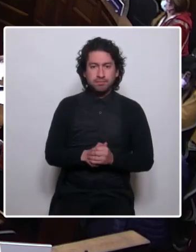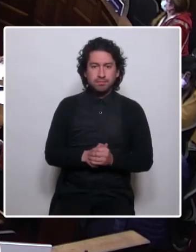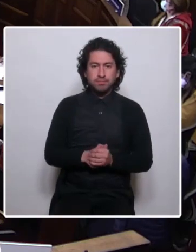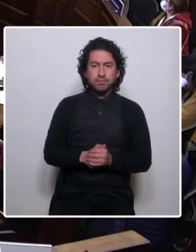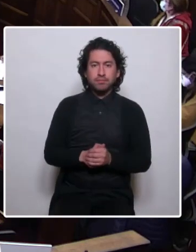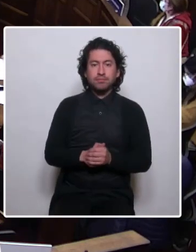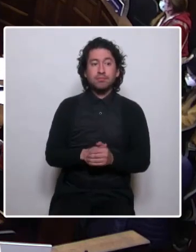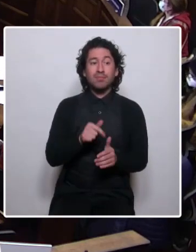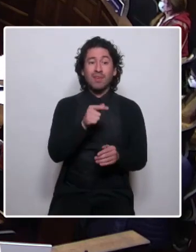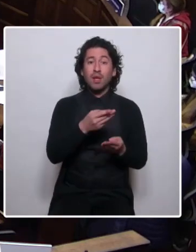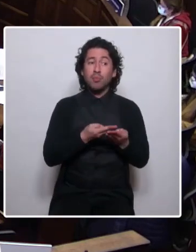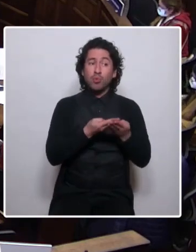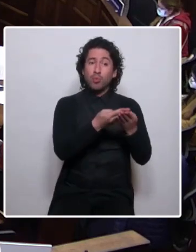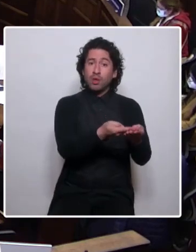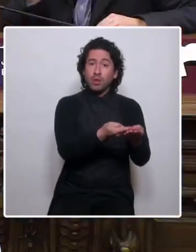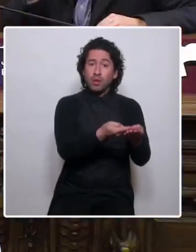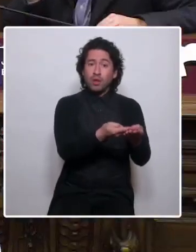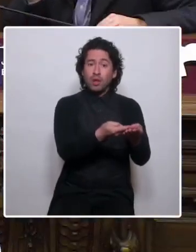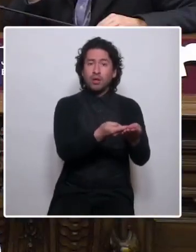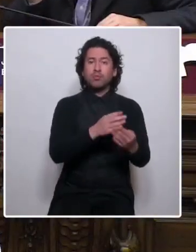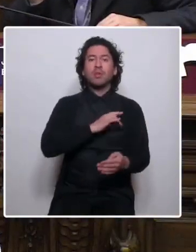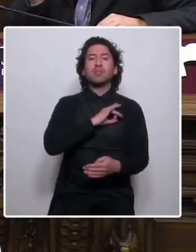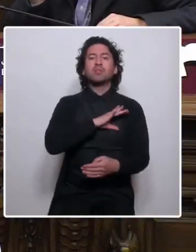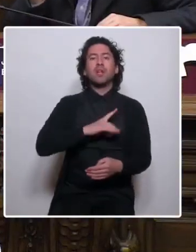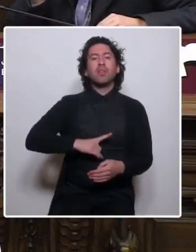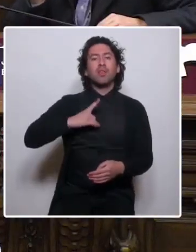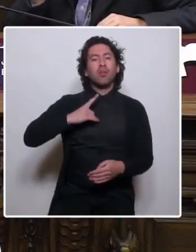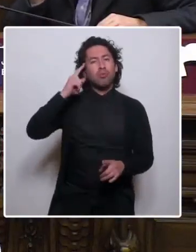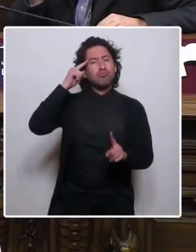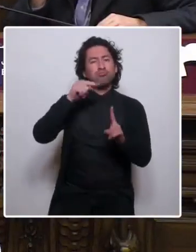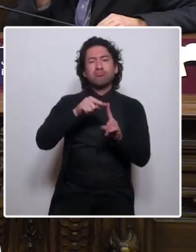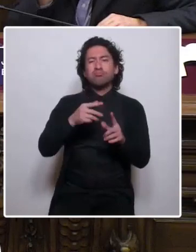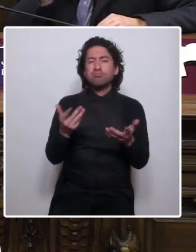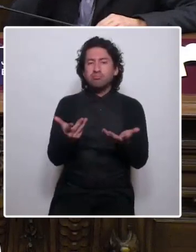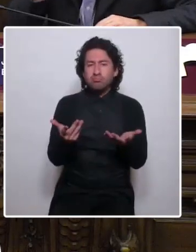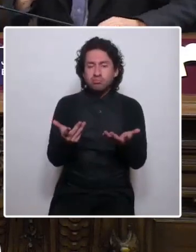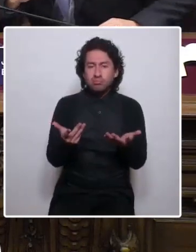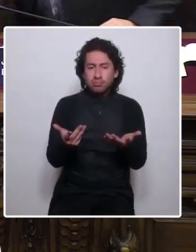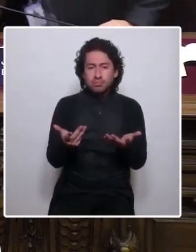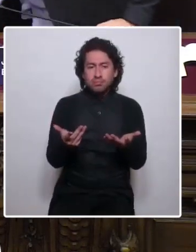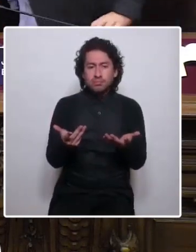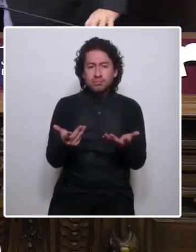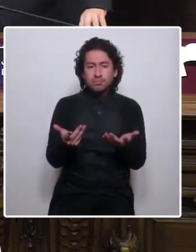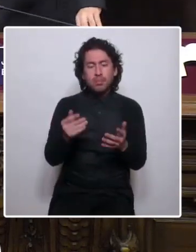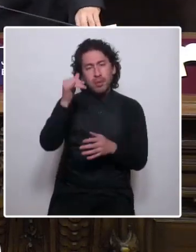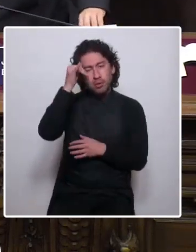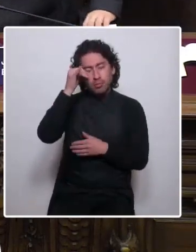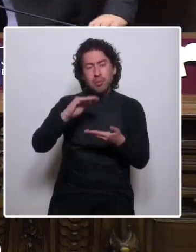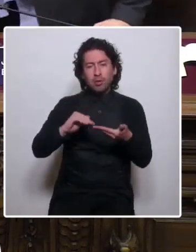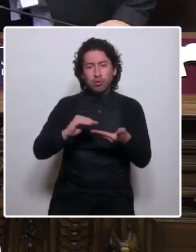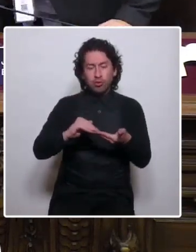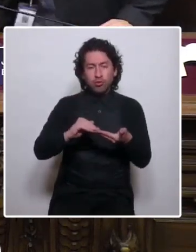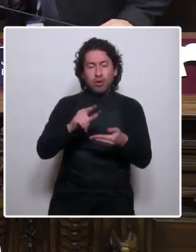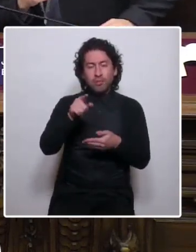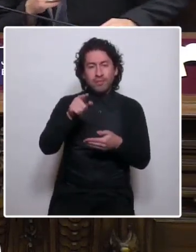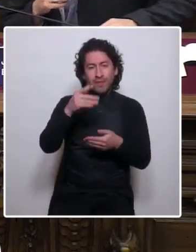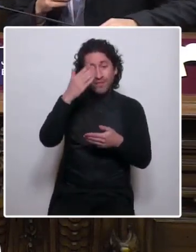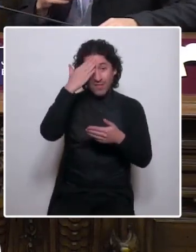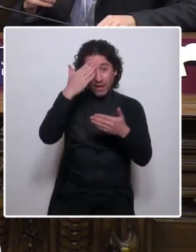La propuesta de Chile Digno que tenía por objeto, perdón, de Frente Amplio